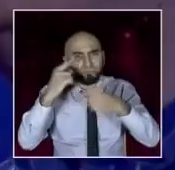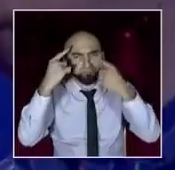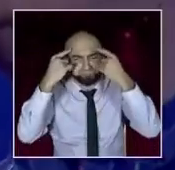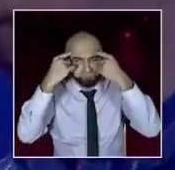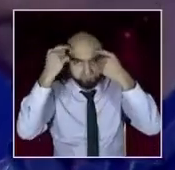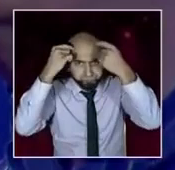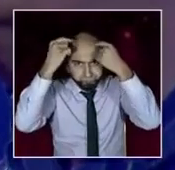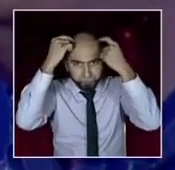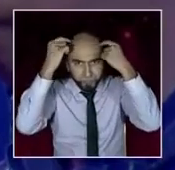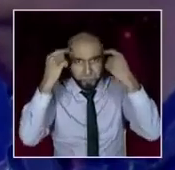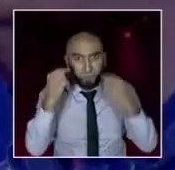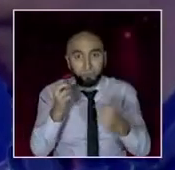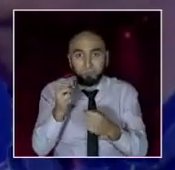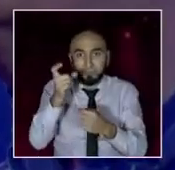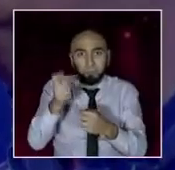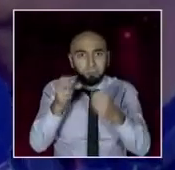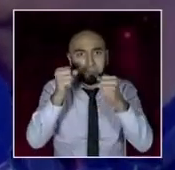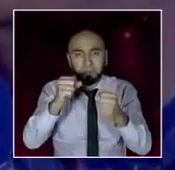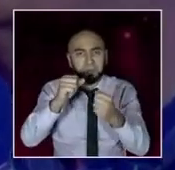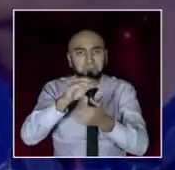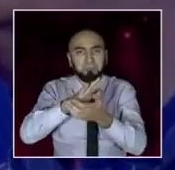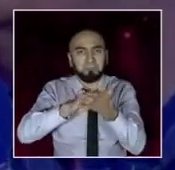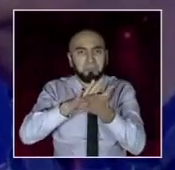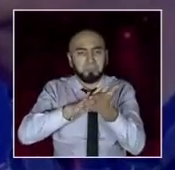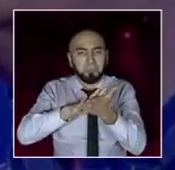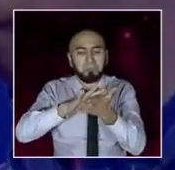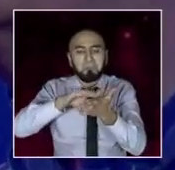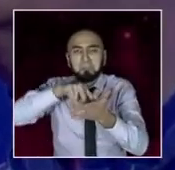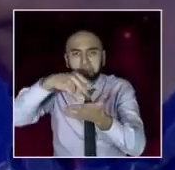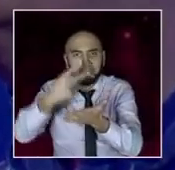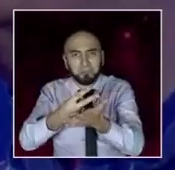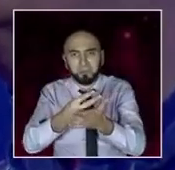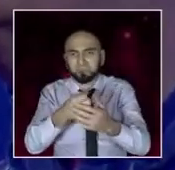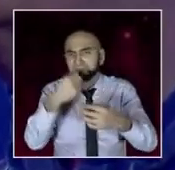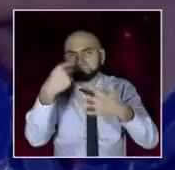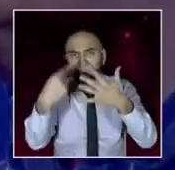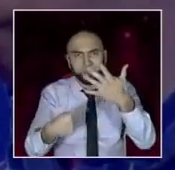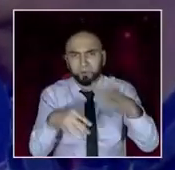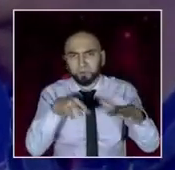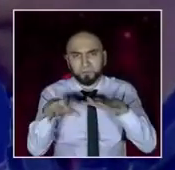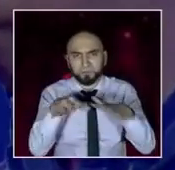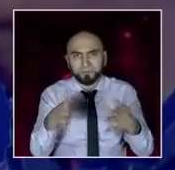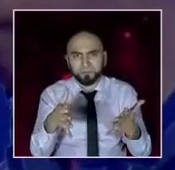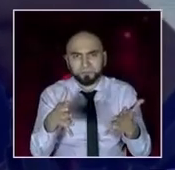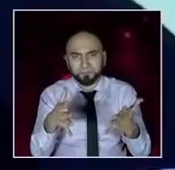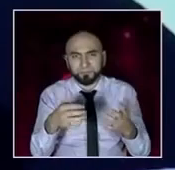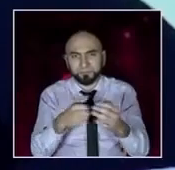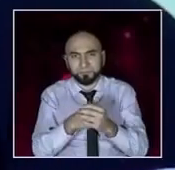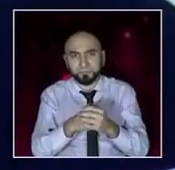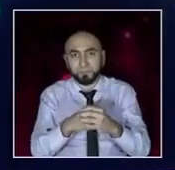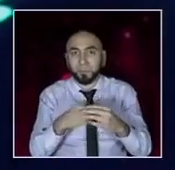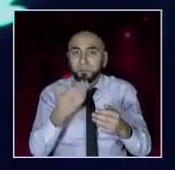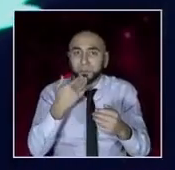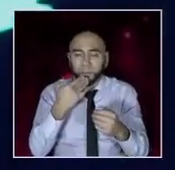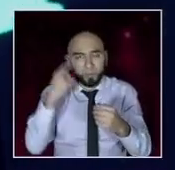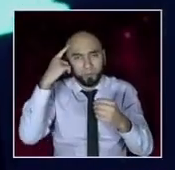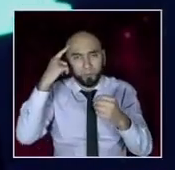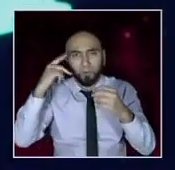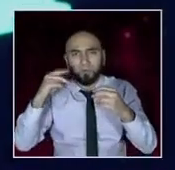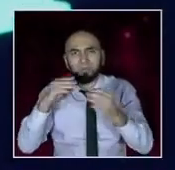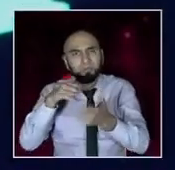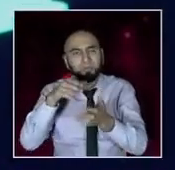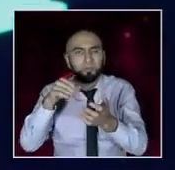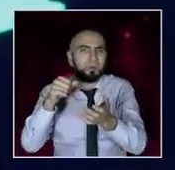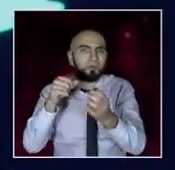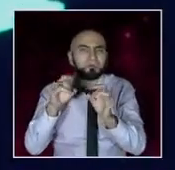puede caerse de diferentes maneras y esto muestra que la experiencia de ser una persona también es una construcción frágil del cerebro,